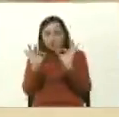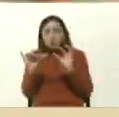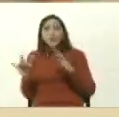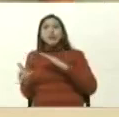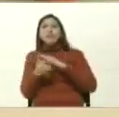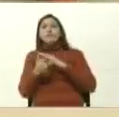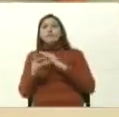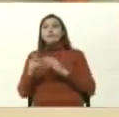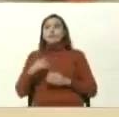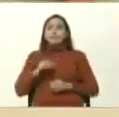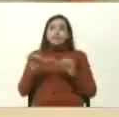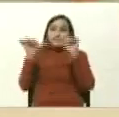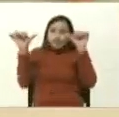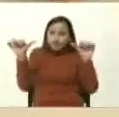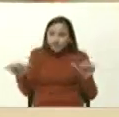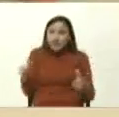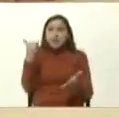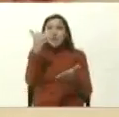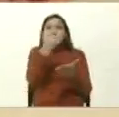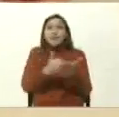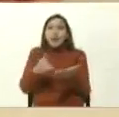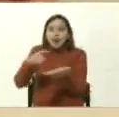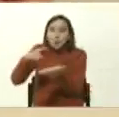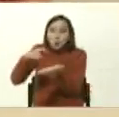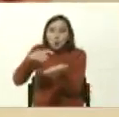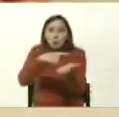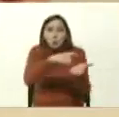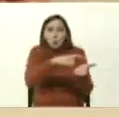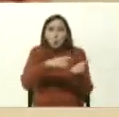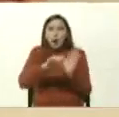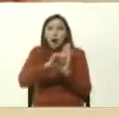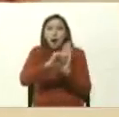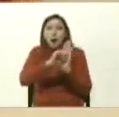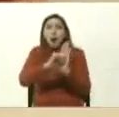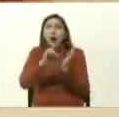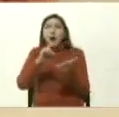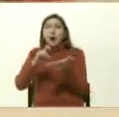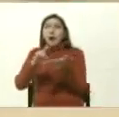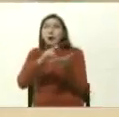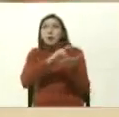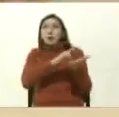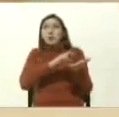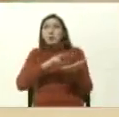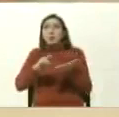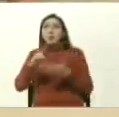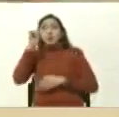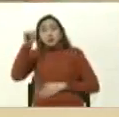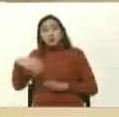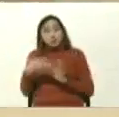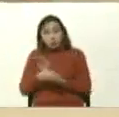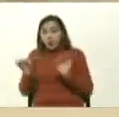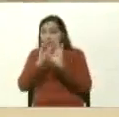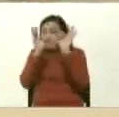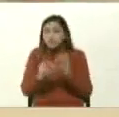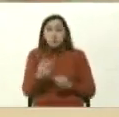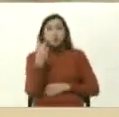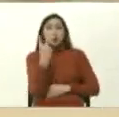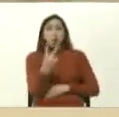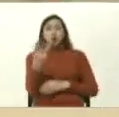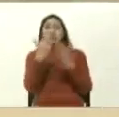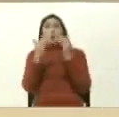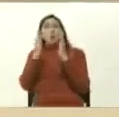de inscripción, generación de los QR. Es bueno destacar que el sistema Patria tiene dos modalidades de inscripción para nuestros